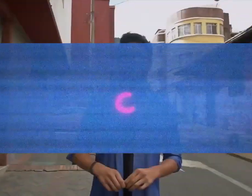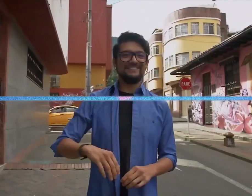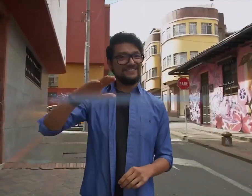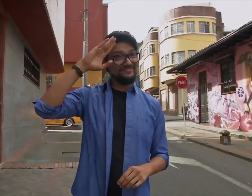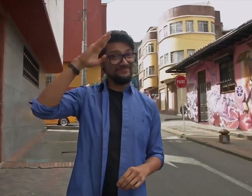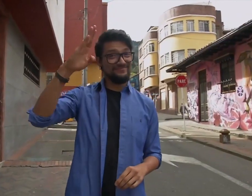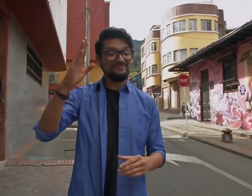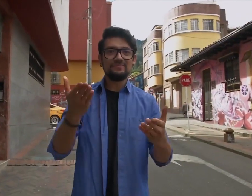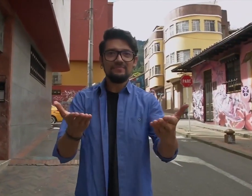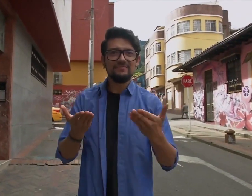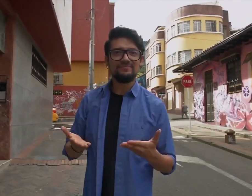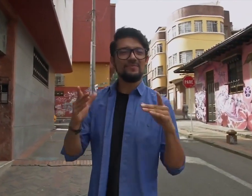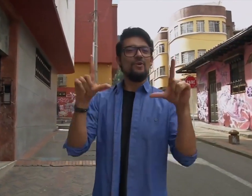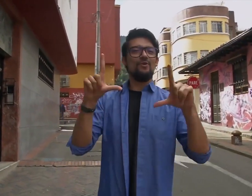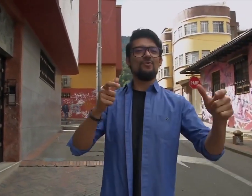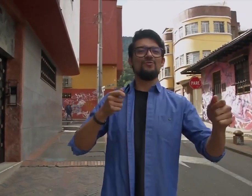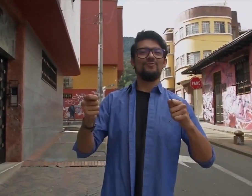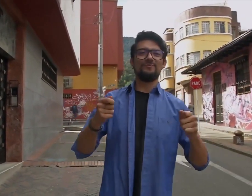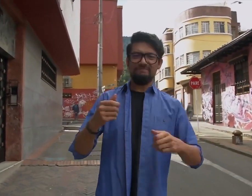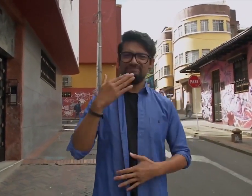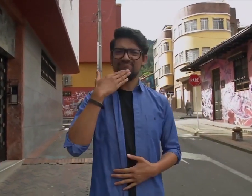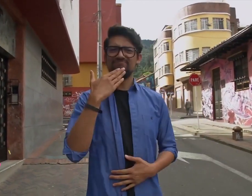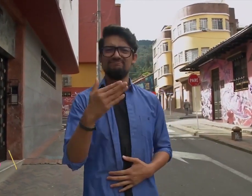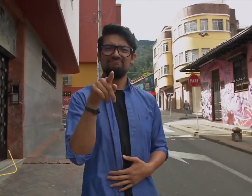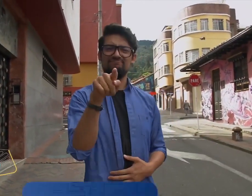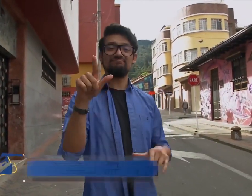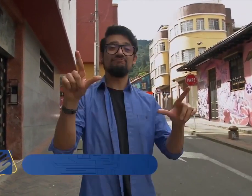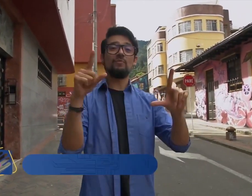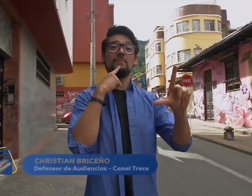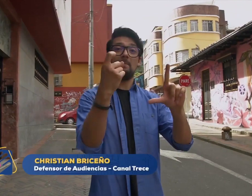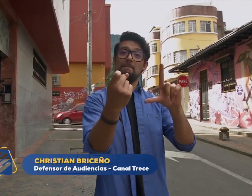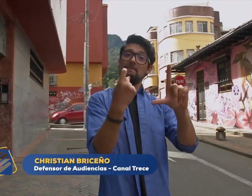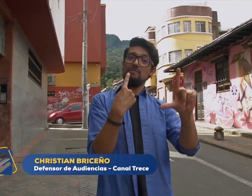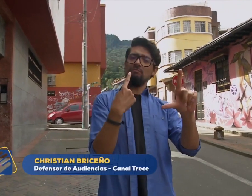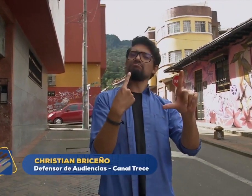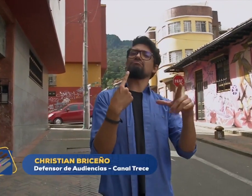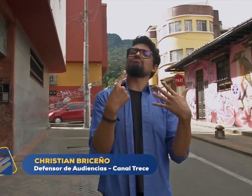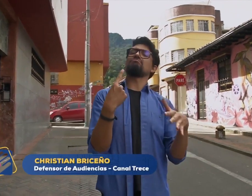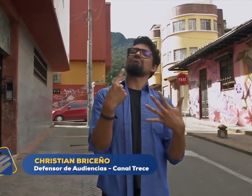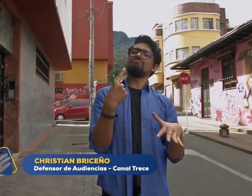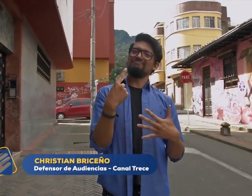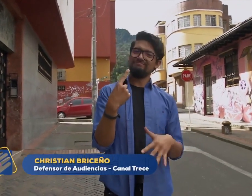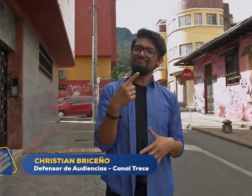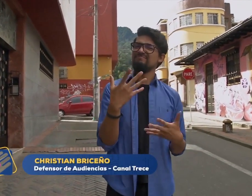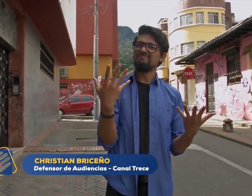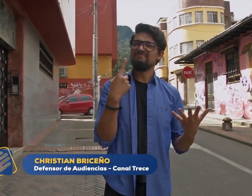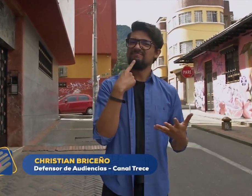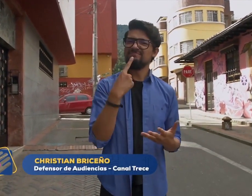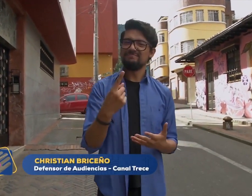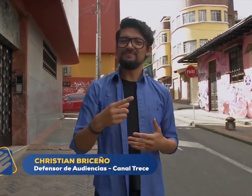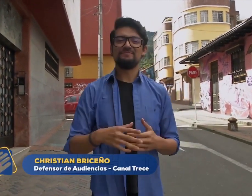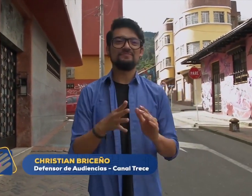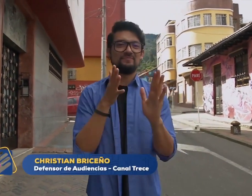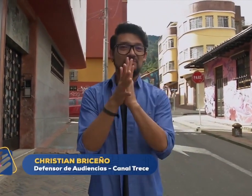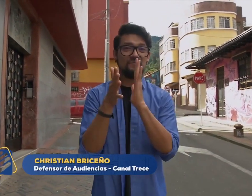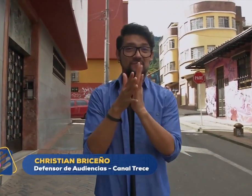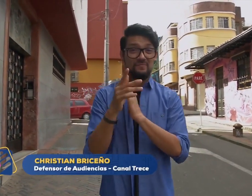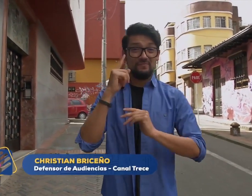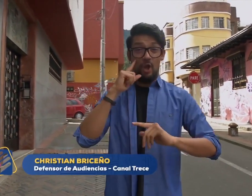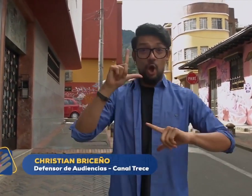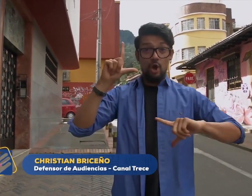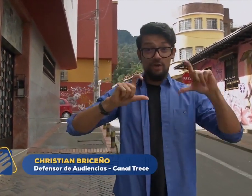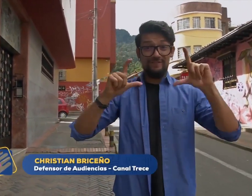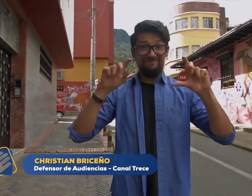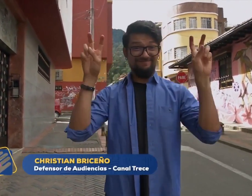Hola, bienvenidos a Toma el Control. Le doy las gracias a nuestro televidente por su interesante pregunta.